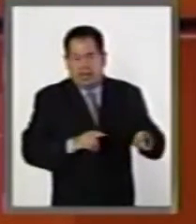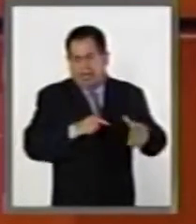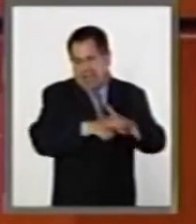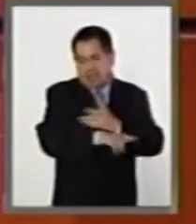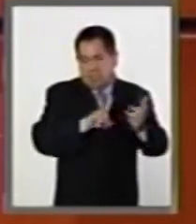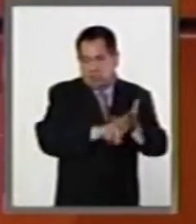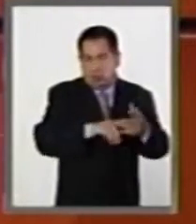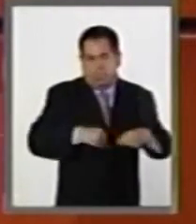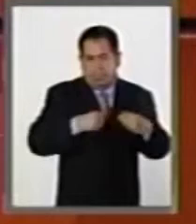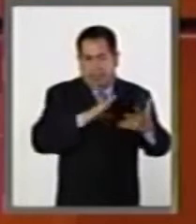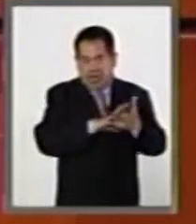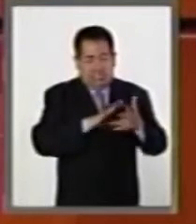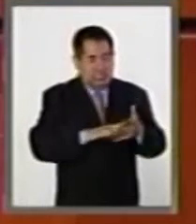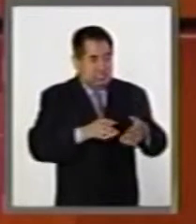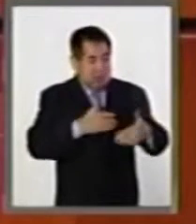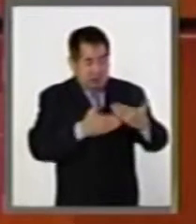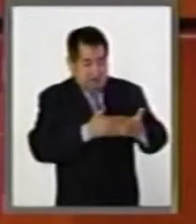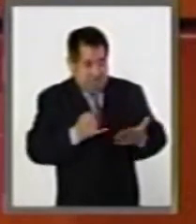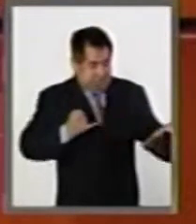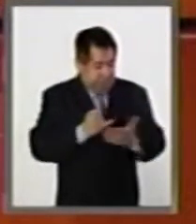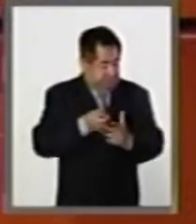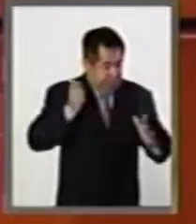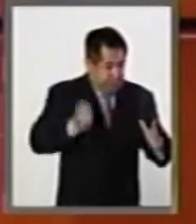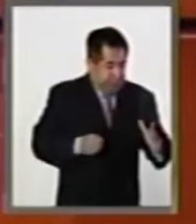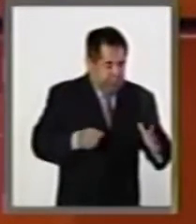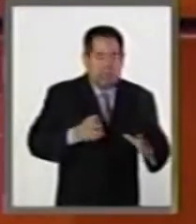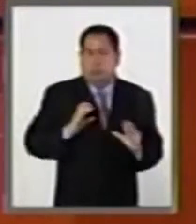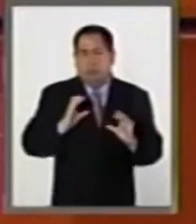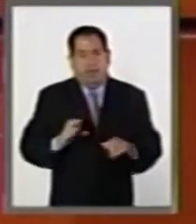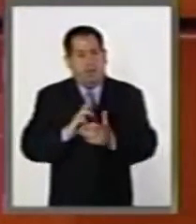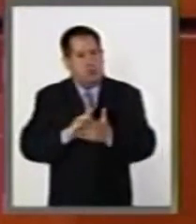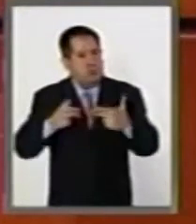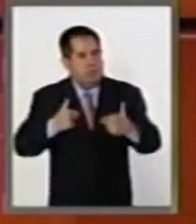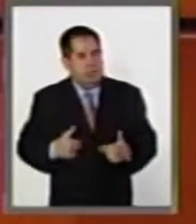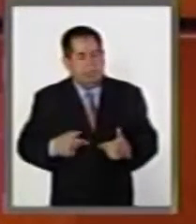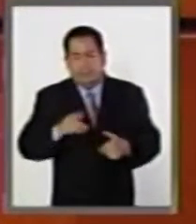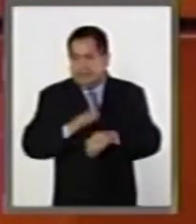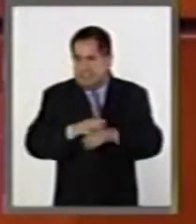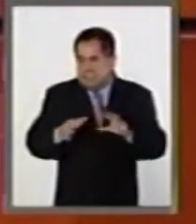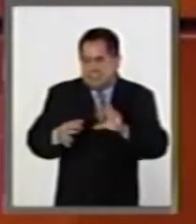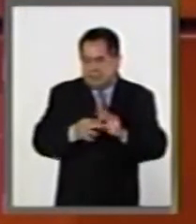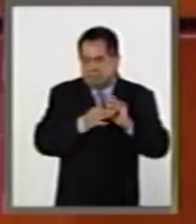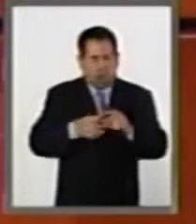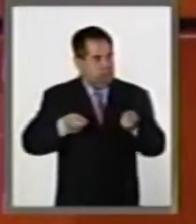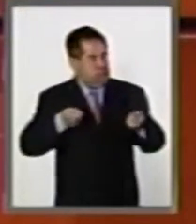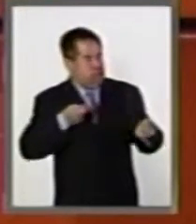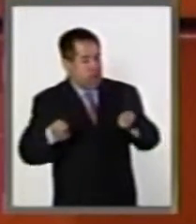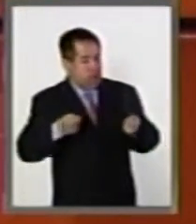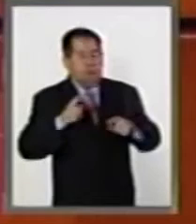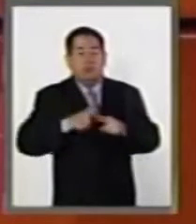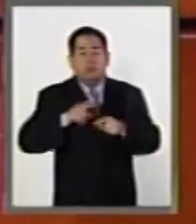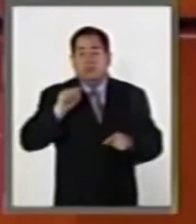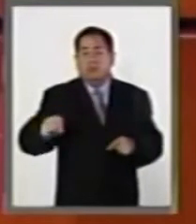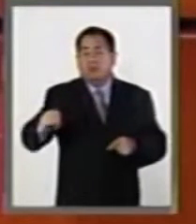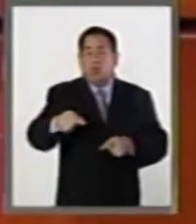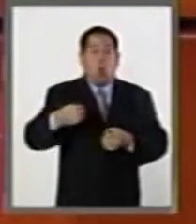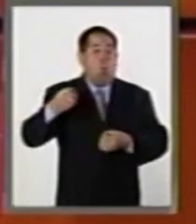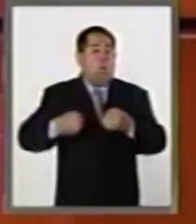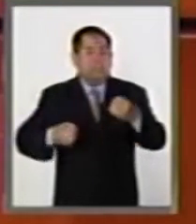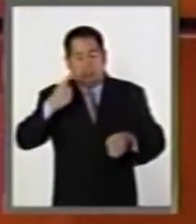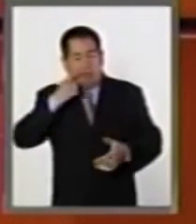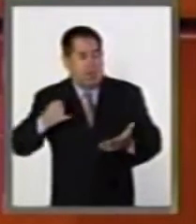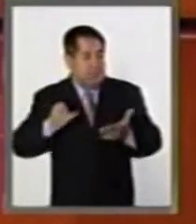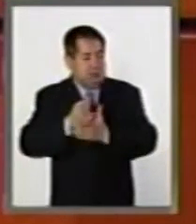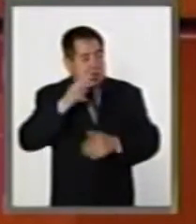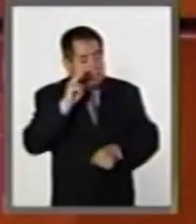libertad, procesadas y sentenciadas. Fortalecemos los mecanismos de control por parte de los jueces de ejecución